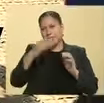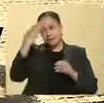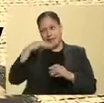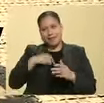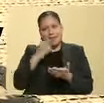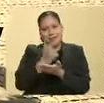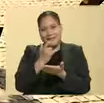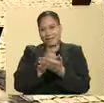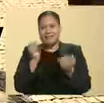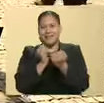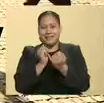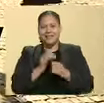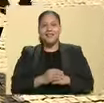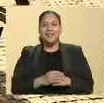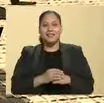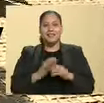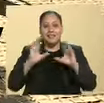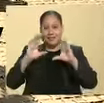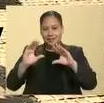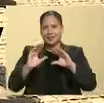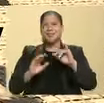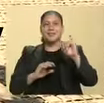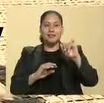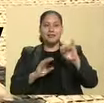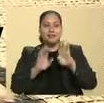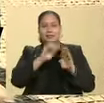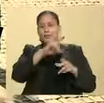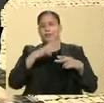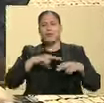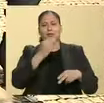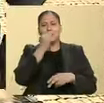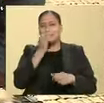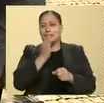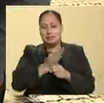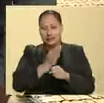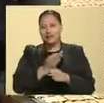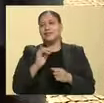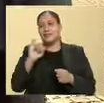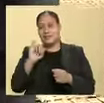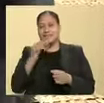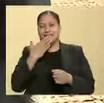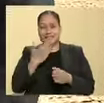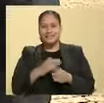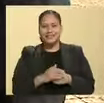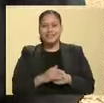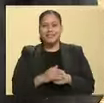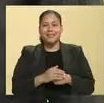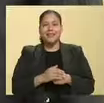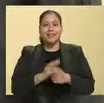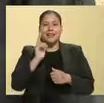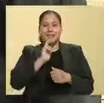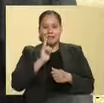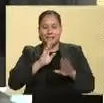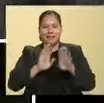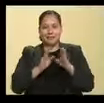cobra. ¿Para qué? Él tiene un gran humor y vamos adelante. Pues sí, ¿no? Pues, ya no, que me queda, pues